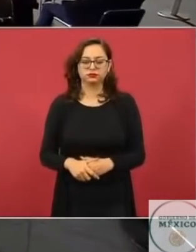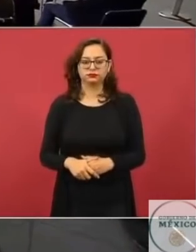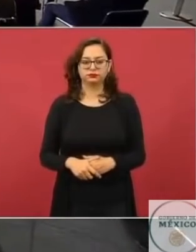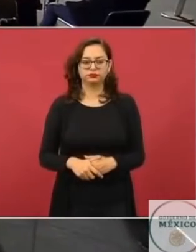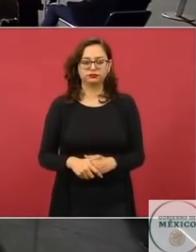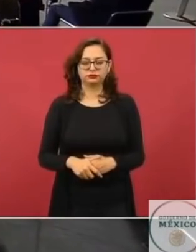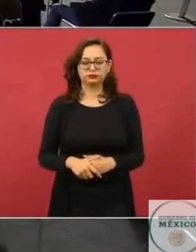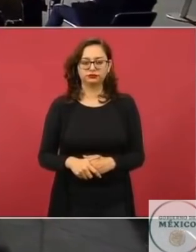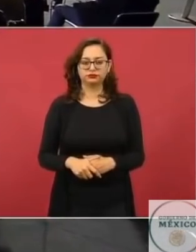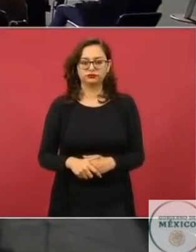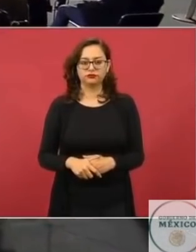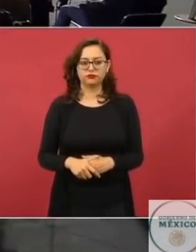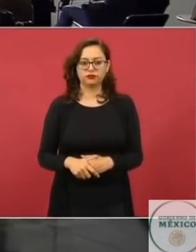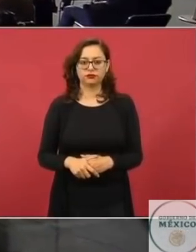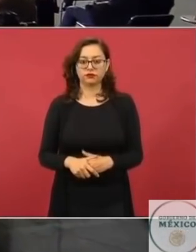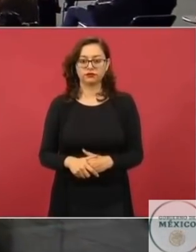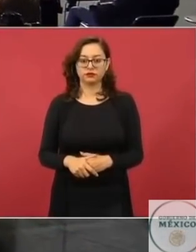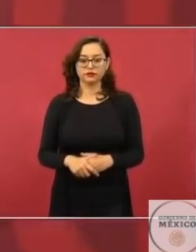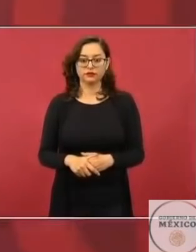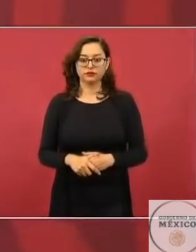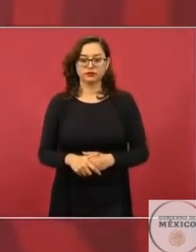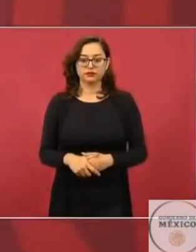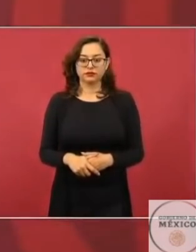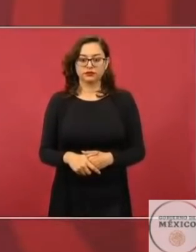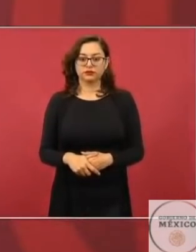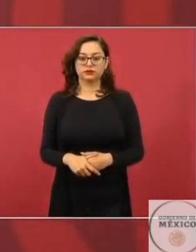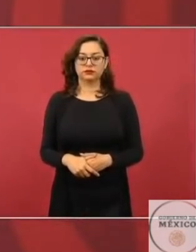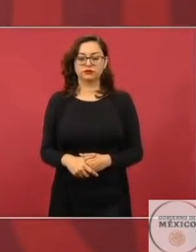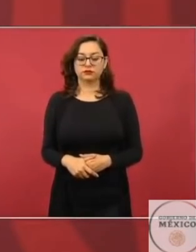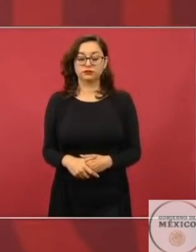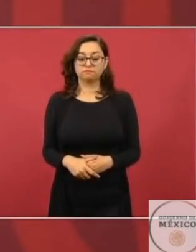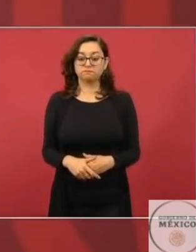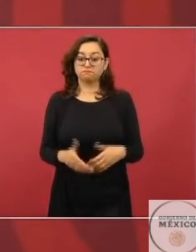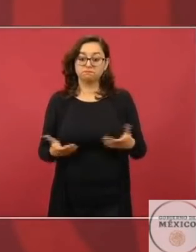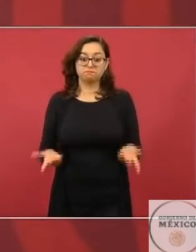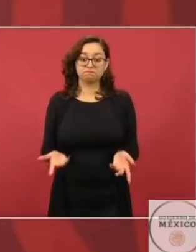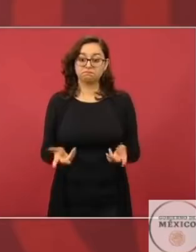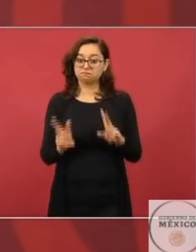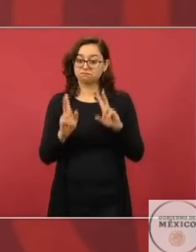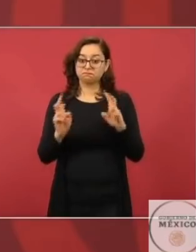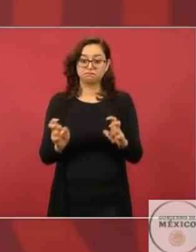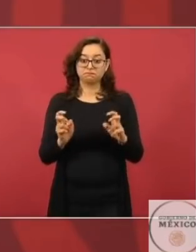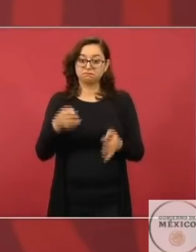Pues tiene que ser lo jurídico,